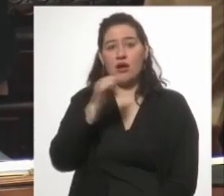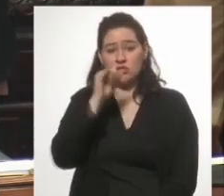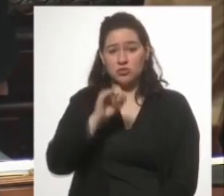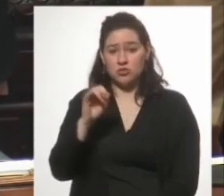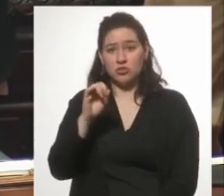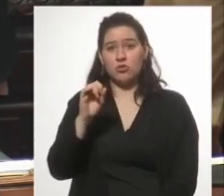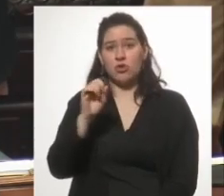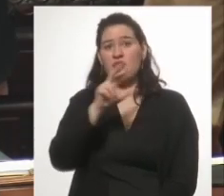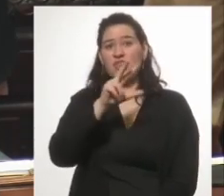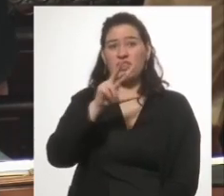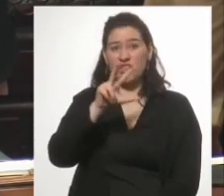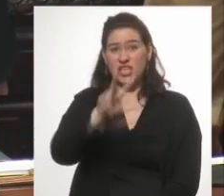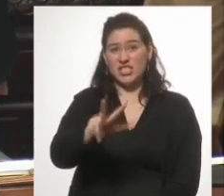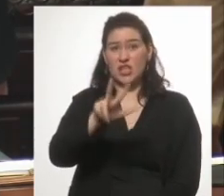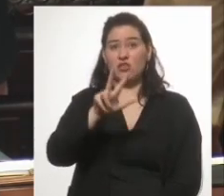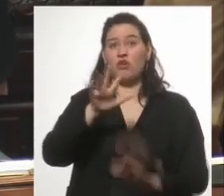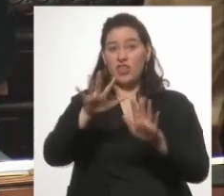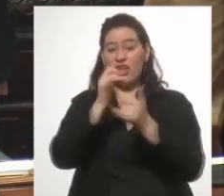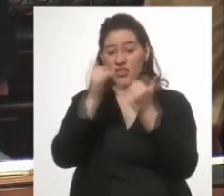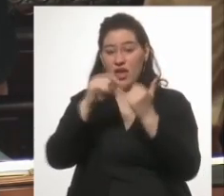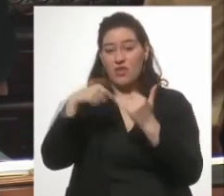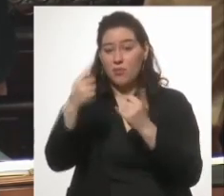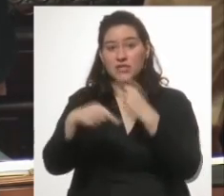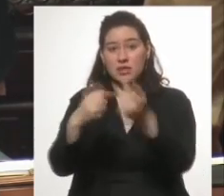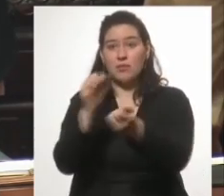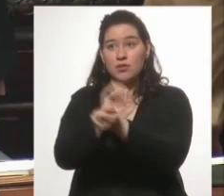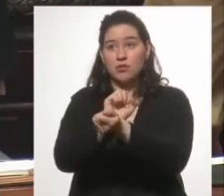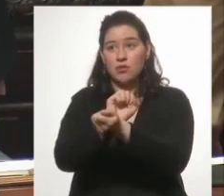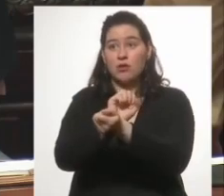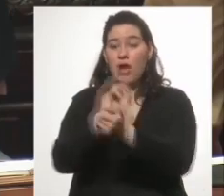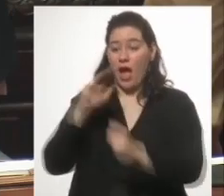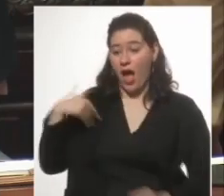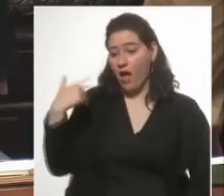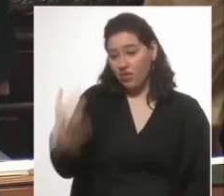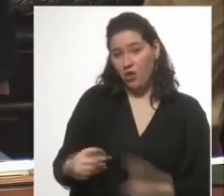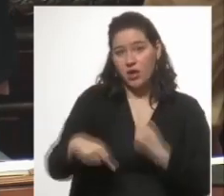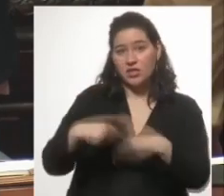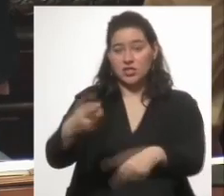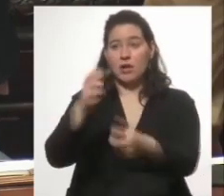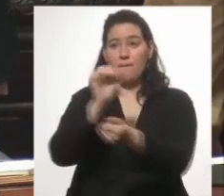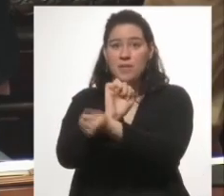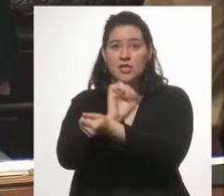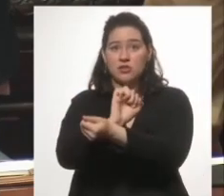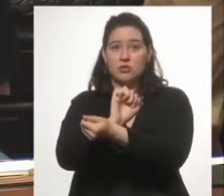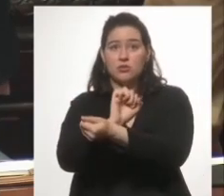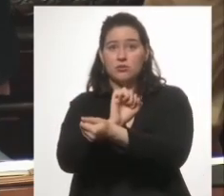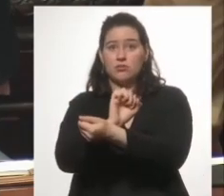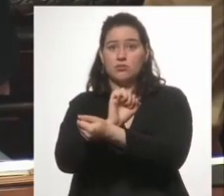preso 310 días después. José Gavazo sigue preso al día de hoy.